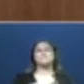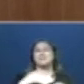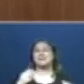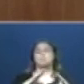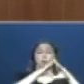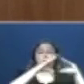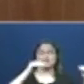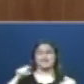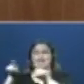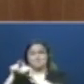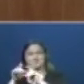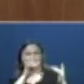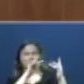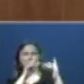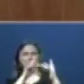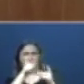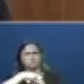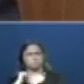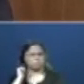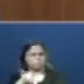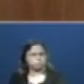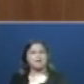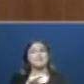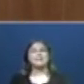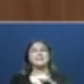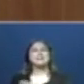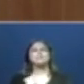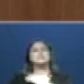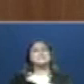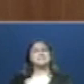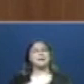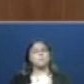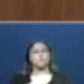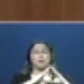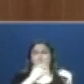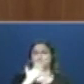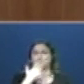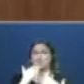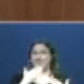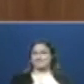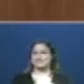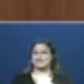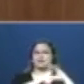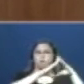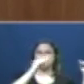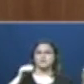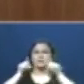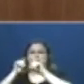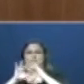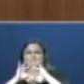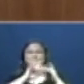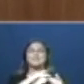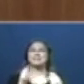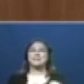venimos impulsando a través de una estrategia específica que ha permitido por ejemplo entre 2008 y 2012 duplicar tanto las